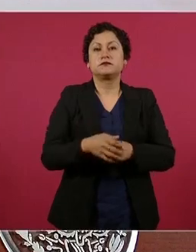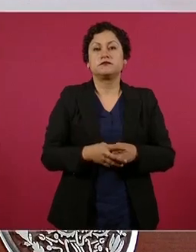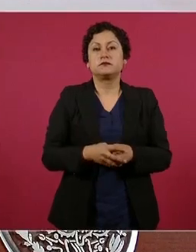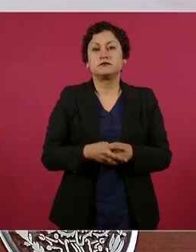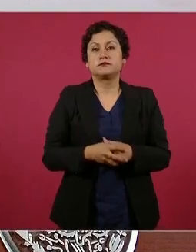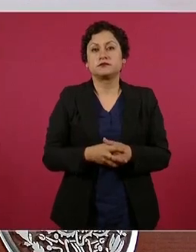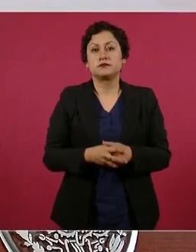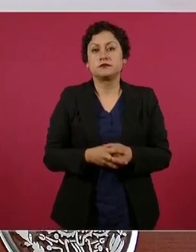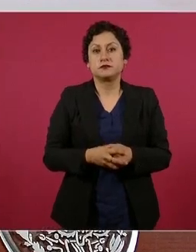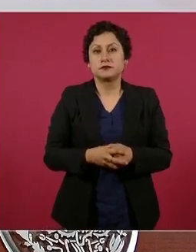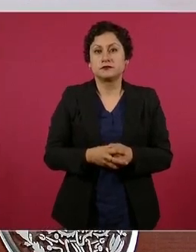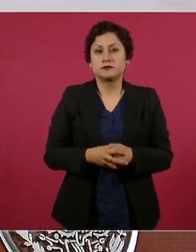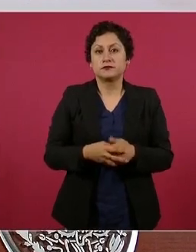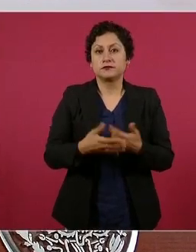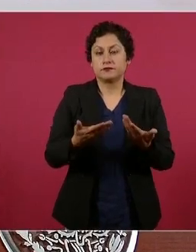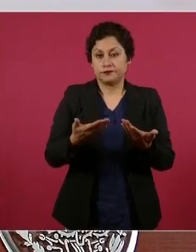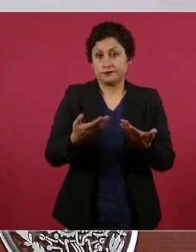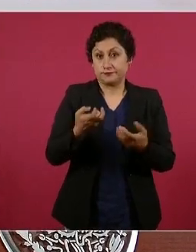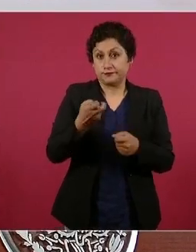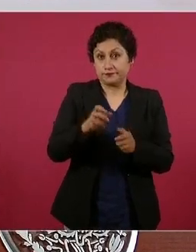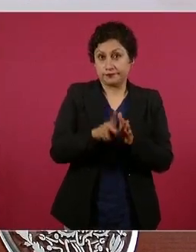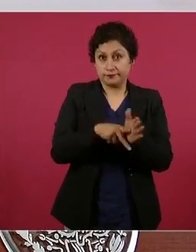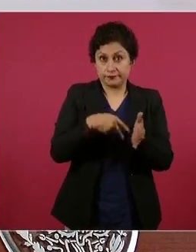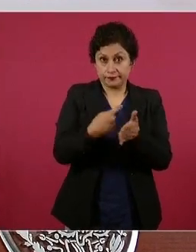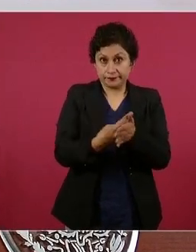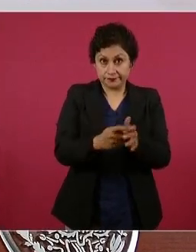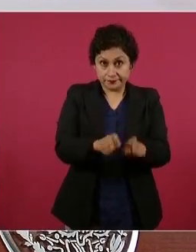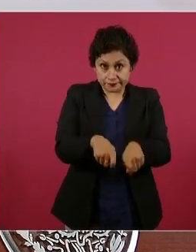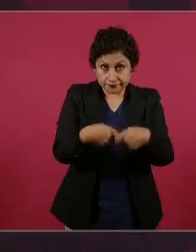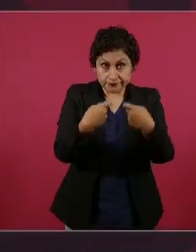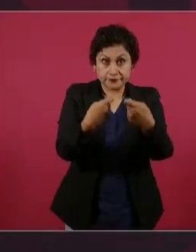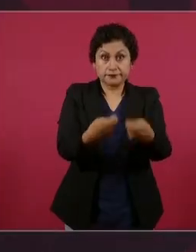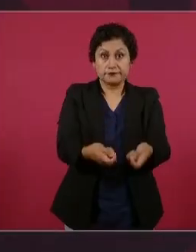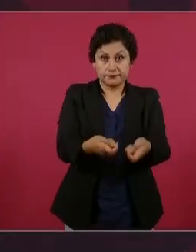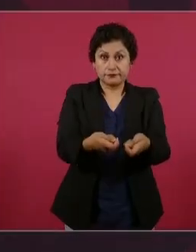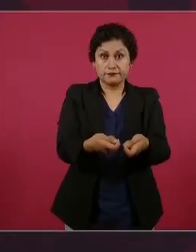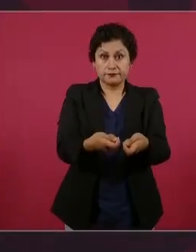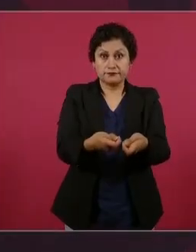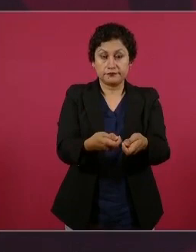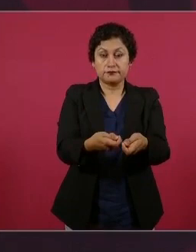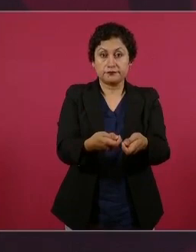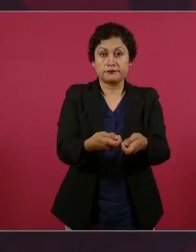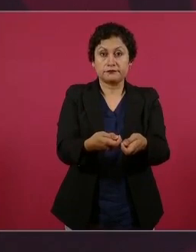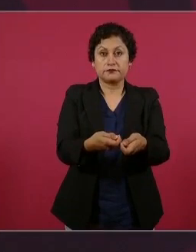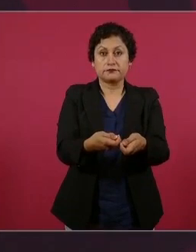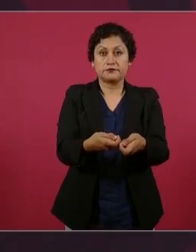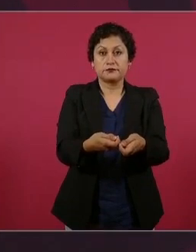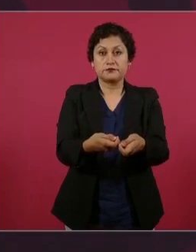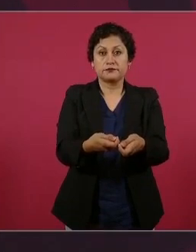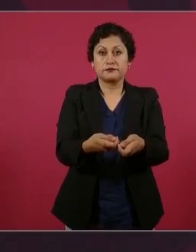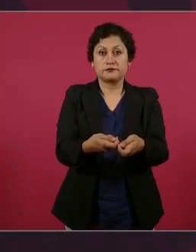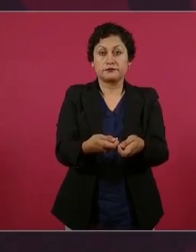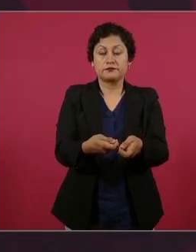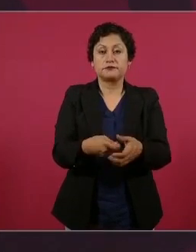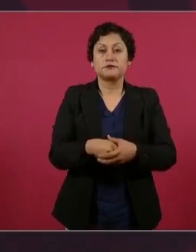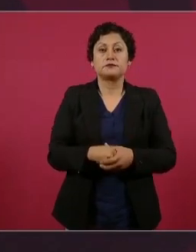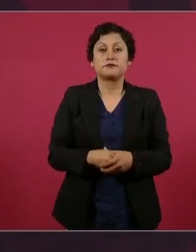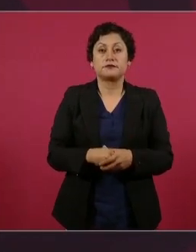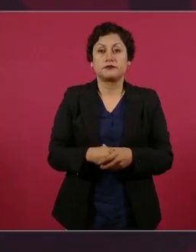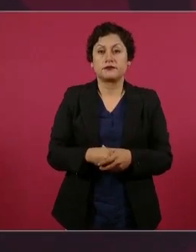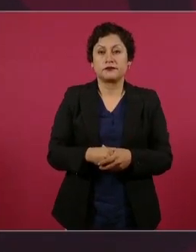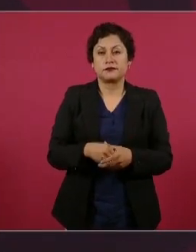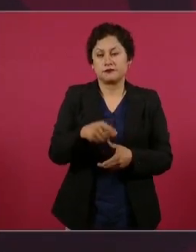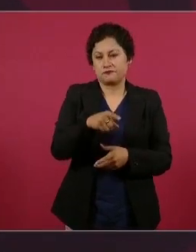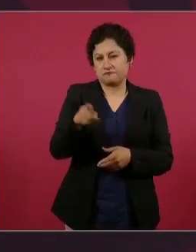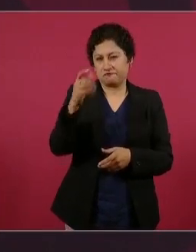que el programa de basificaciones para obtener la planta, como se le conoce